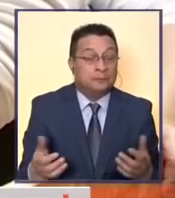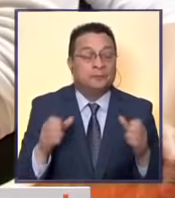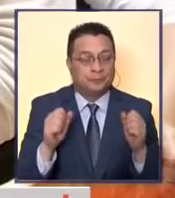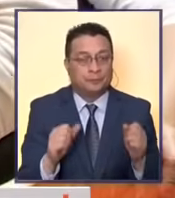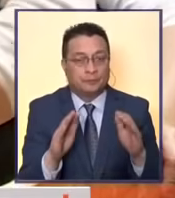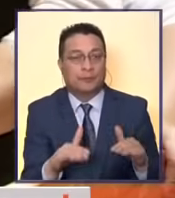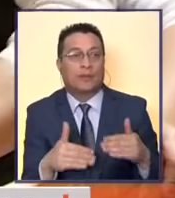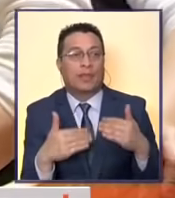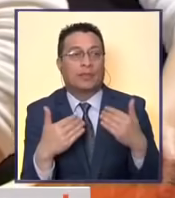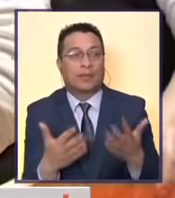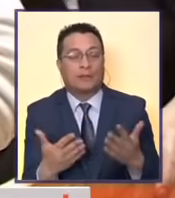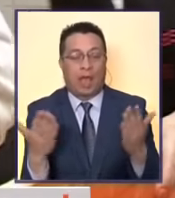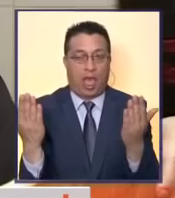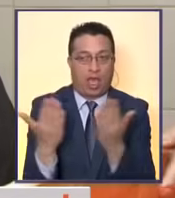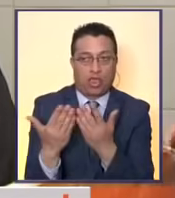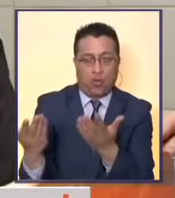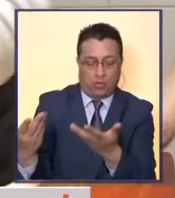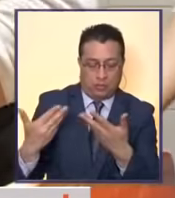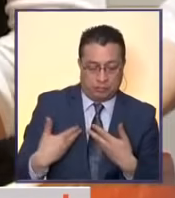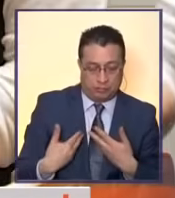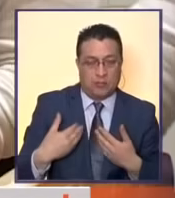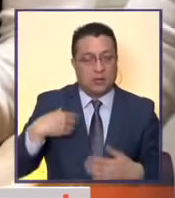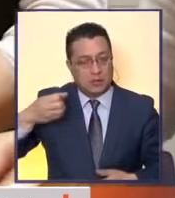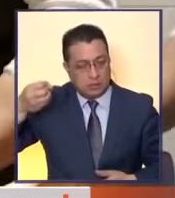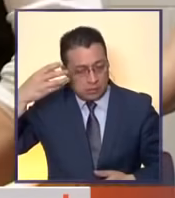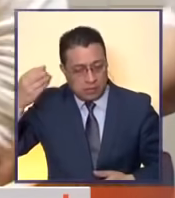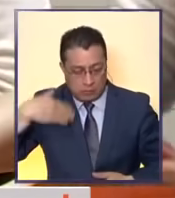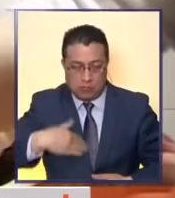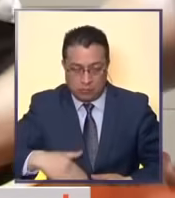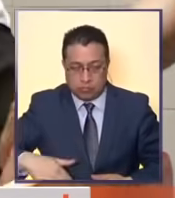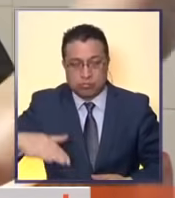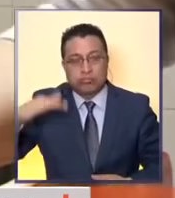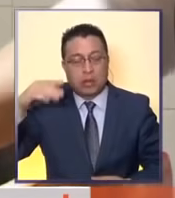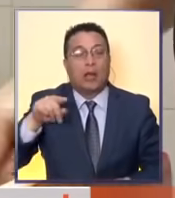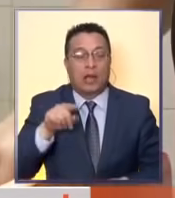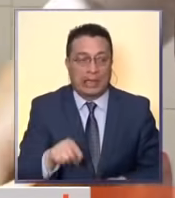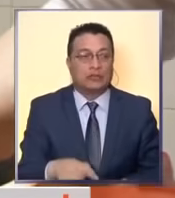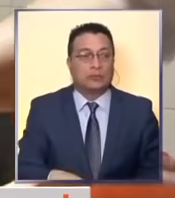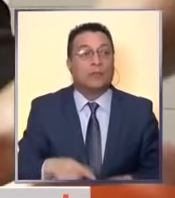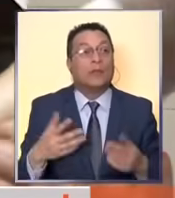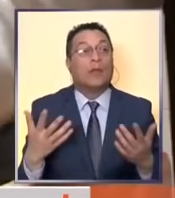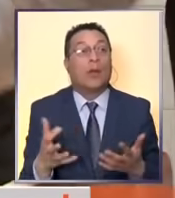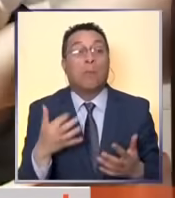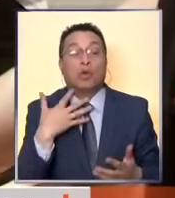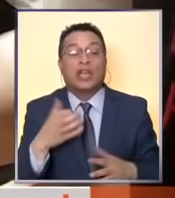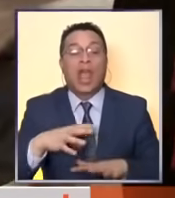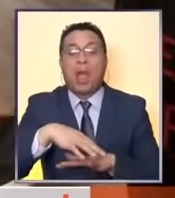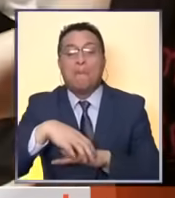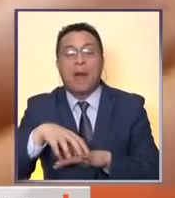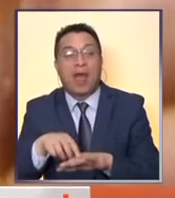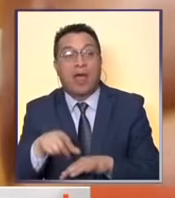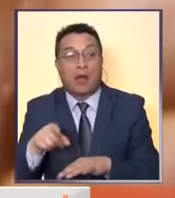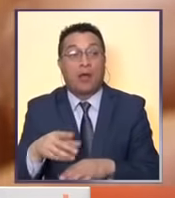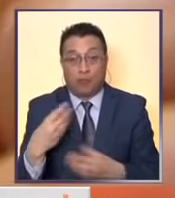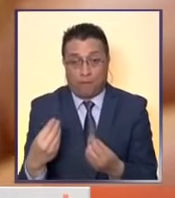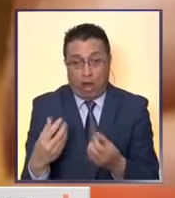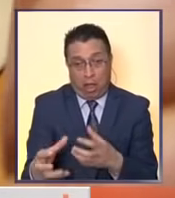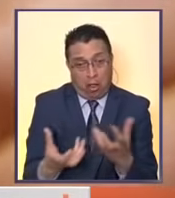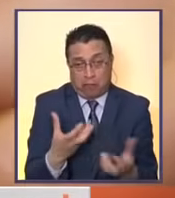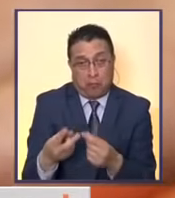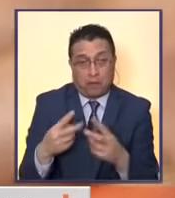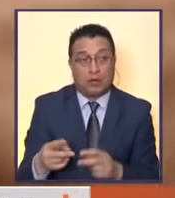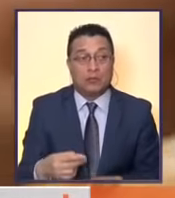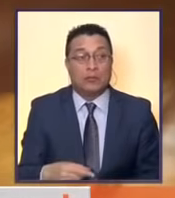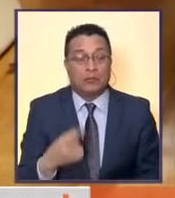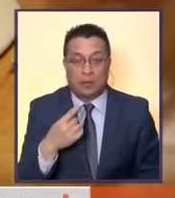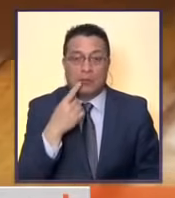darnos estudios, educarnos a nosotras. Y todo eso. ¿Y por qué empanadas? Empanadas porque ella era buena para la cocina. Todo el mundo le decía